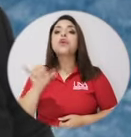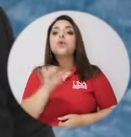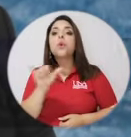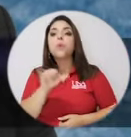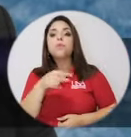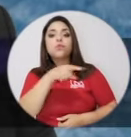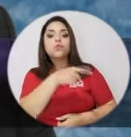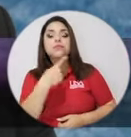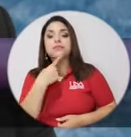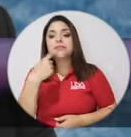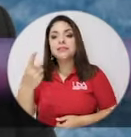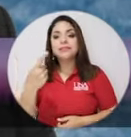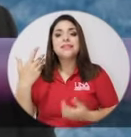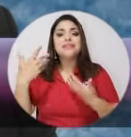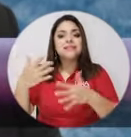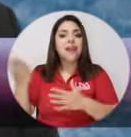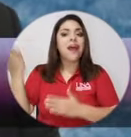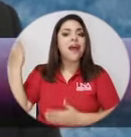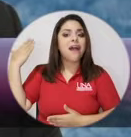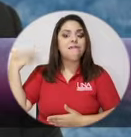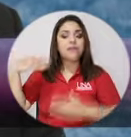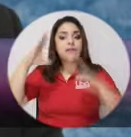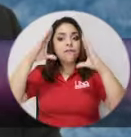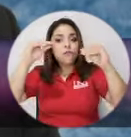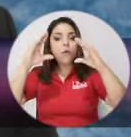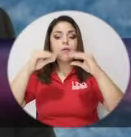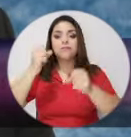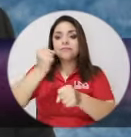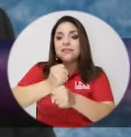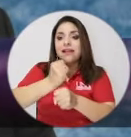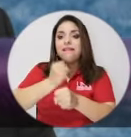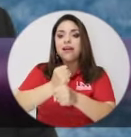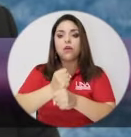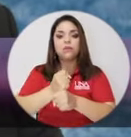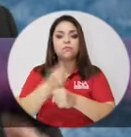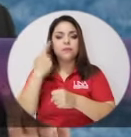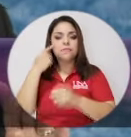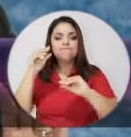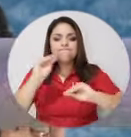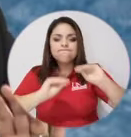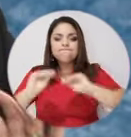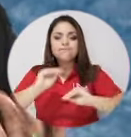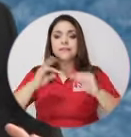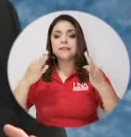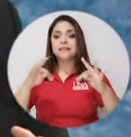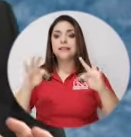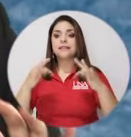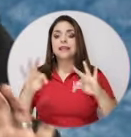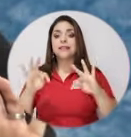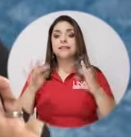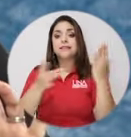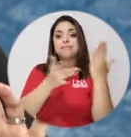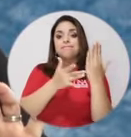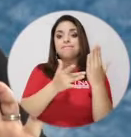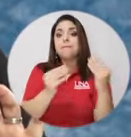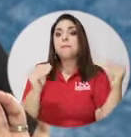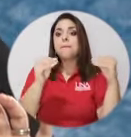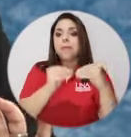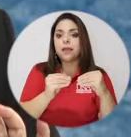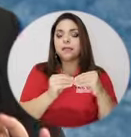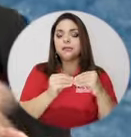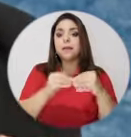algunos trabajos que venían advirtiendo sobre el tema de la brecha digital, el efecto que tuvo la pandemia fue de alguna